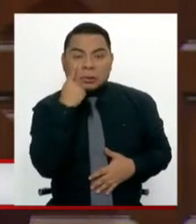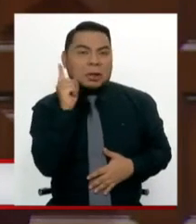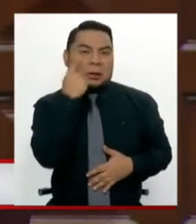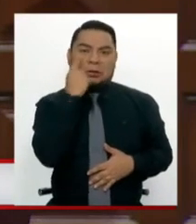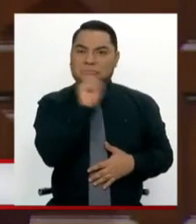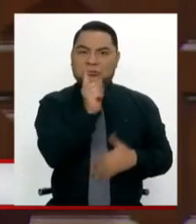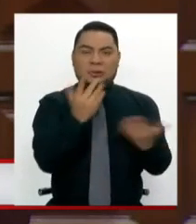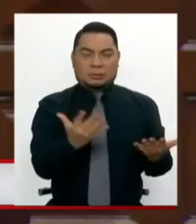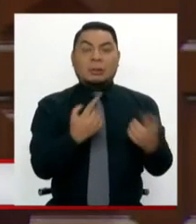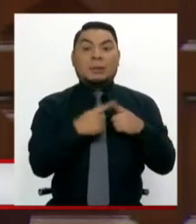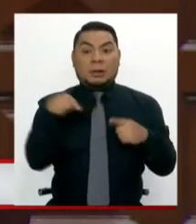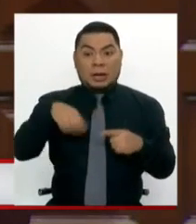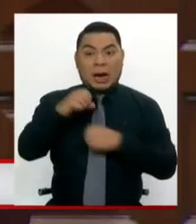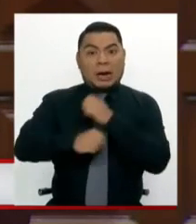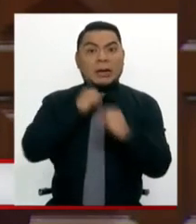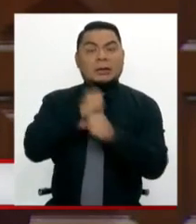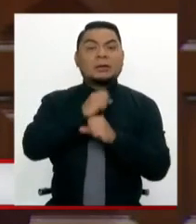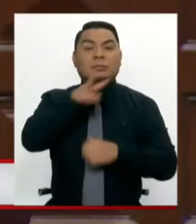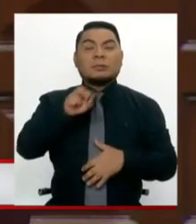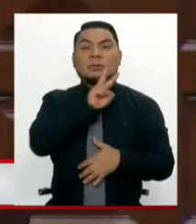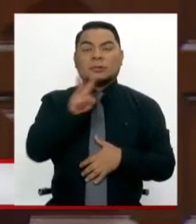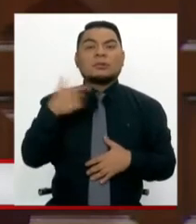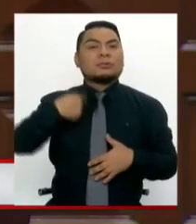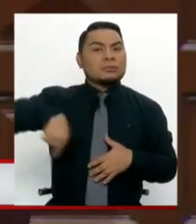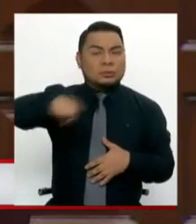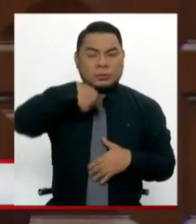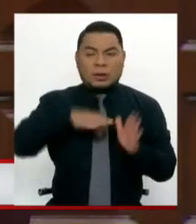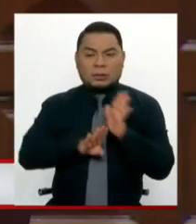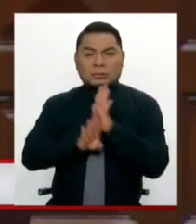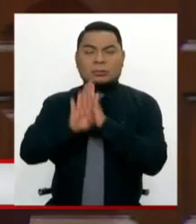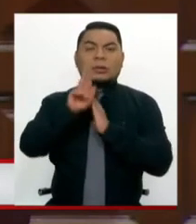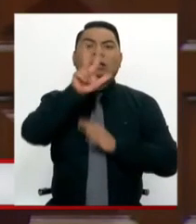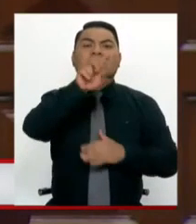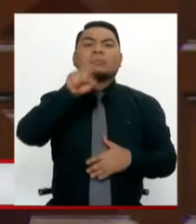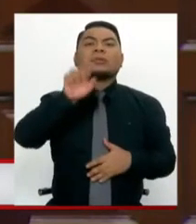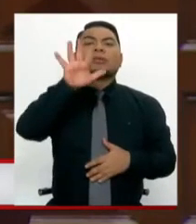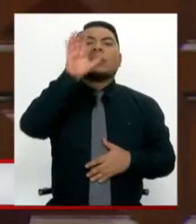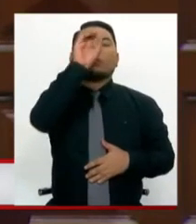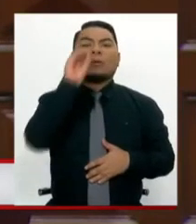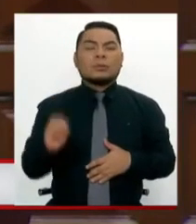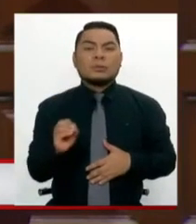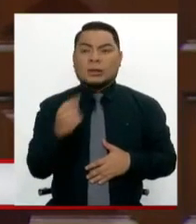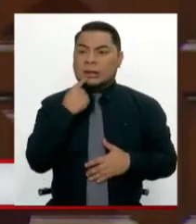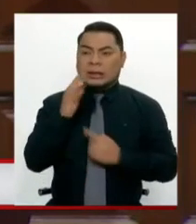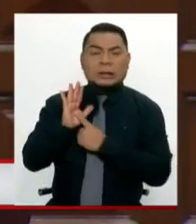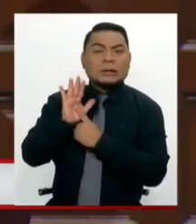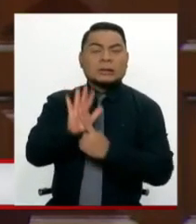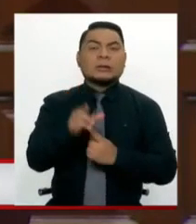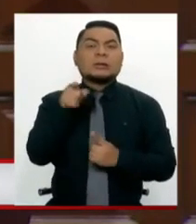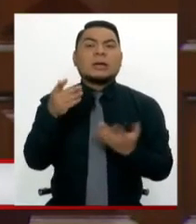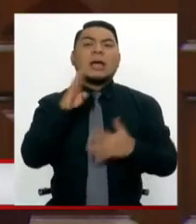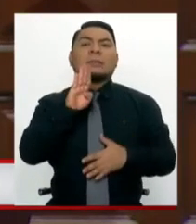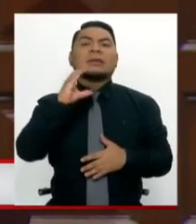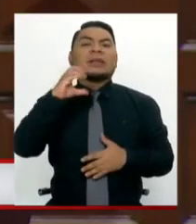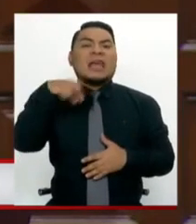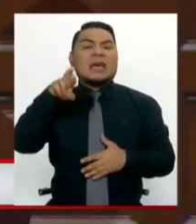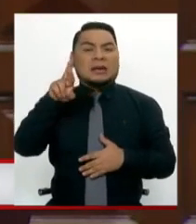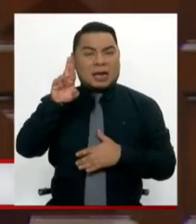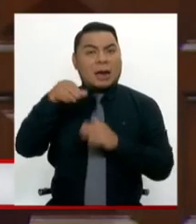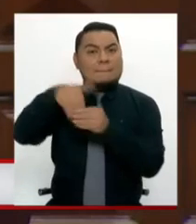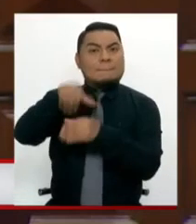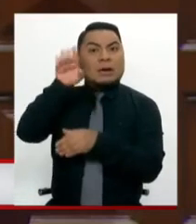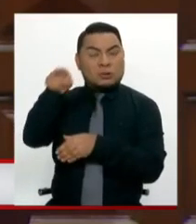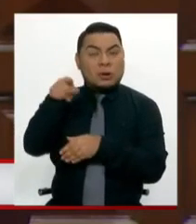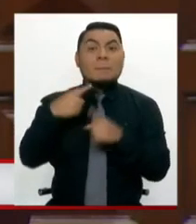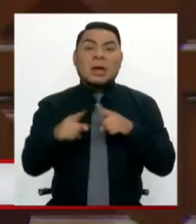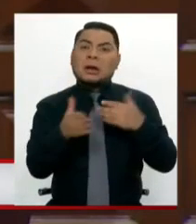lo que va del año 2022, hemos crecido en 3.5%, como lo señala el BCR. Y a